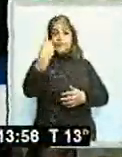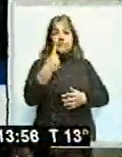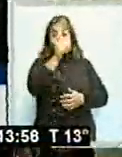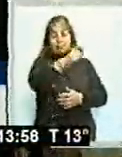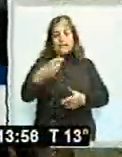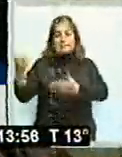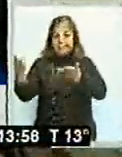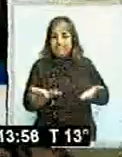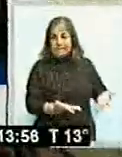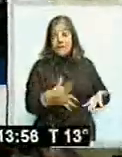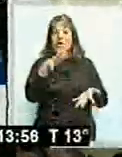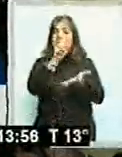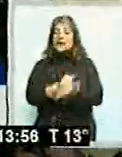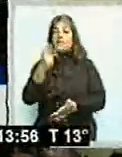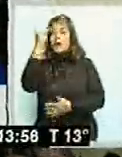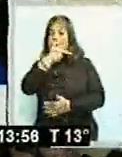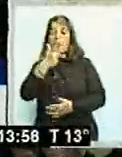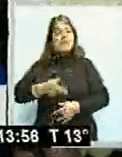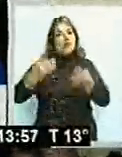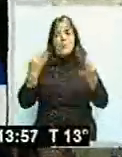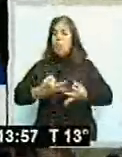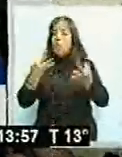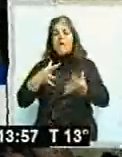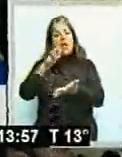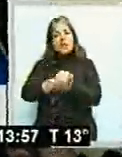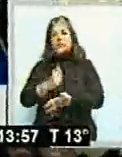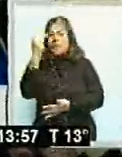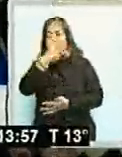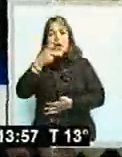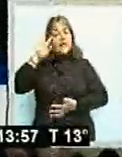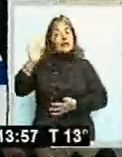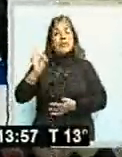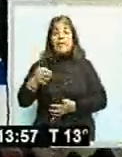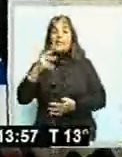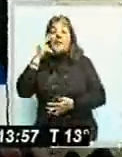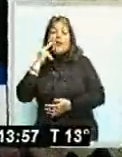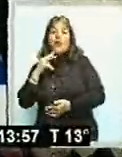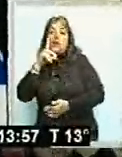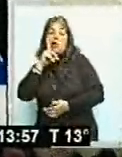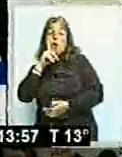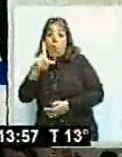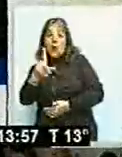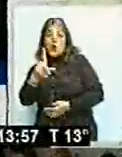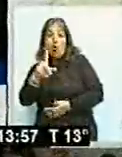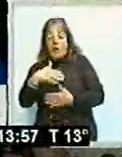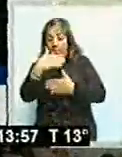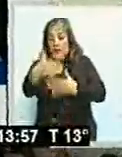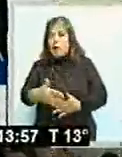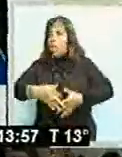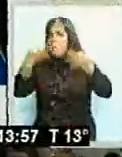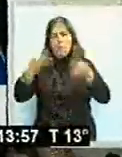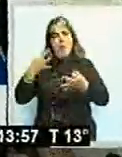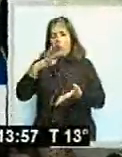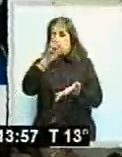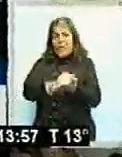turista. ¿Reservas? Hay muy buenos niveles de reservas, sabemos que a partir del 9 de julio en adelante hay muy muy buenos niveles